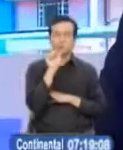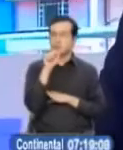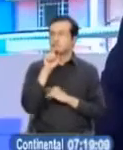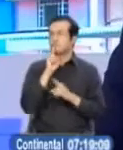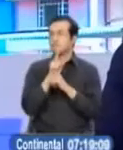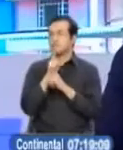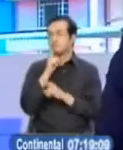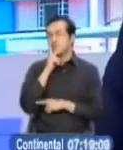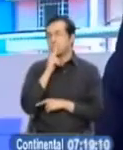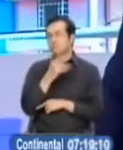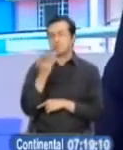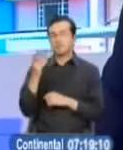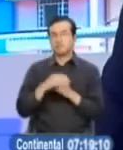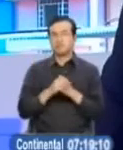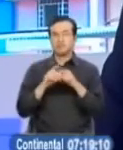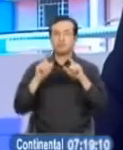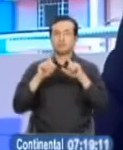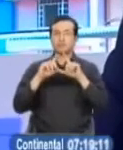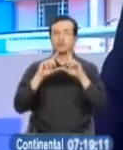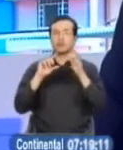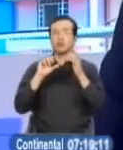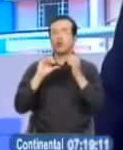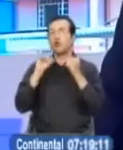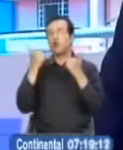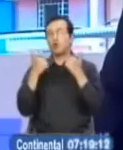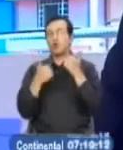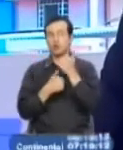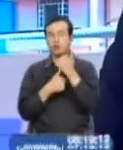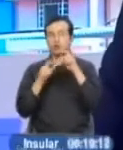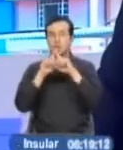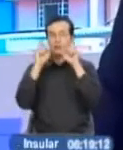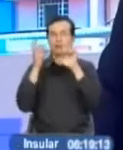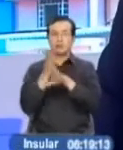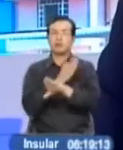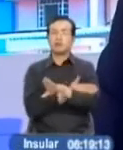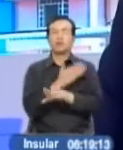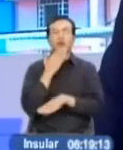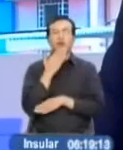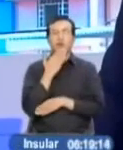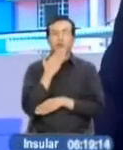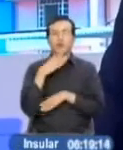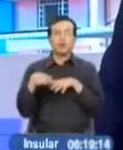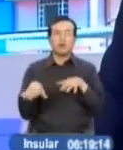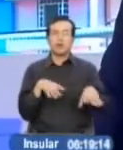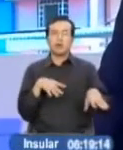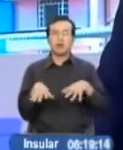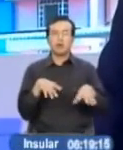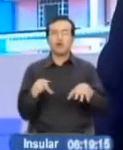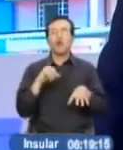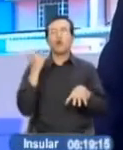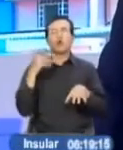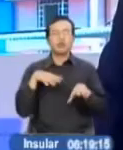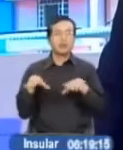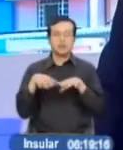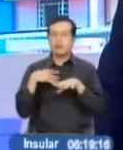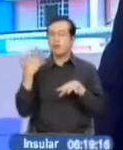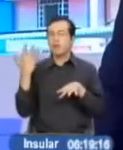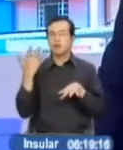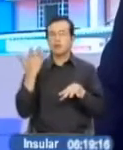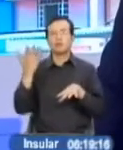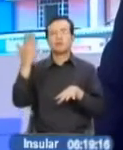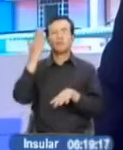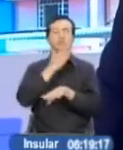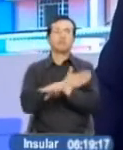supuesto. La tercerización, cuando nació la empresa, era simplemente una actividad colateral que en esa época era